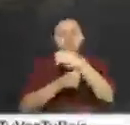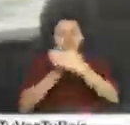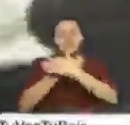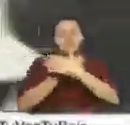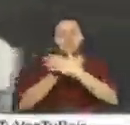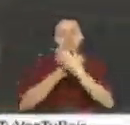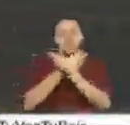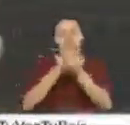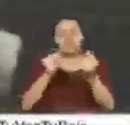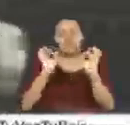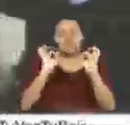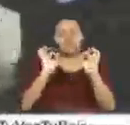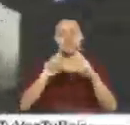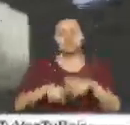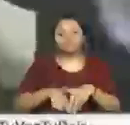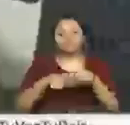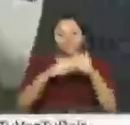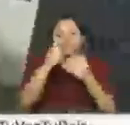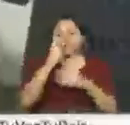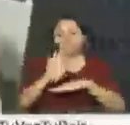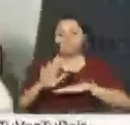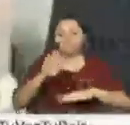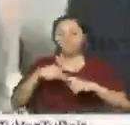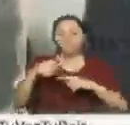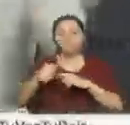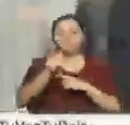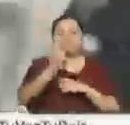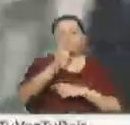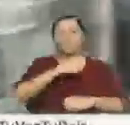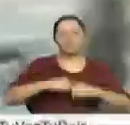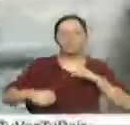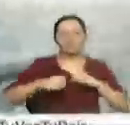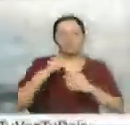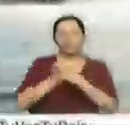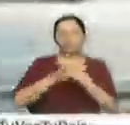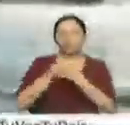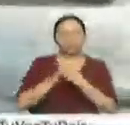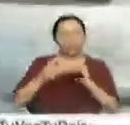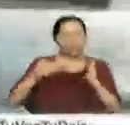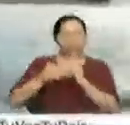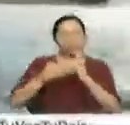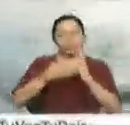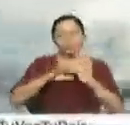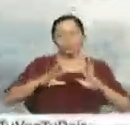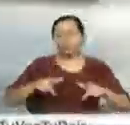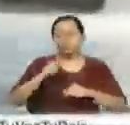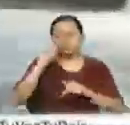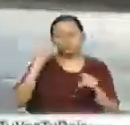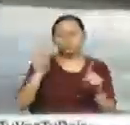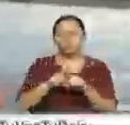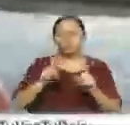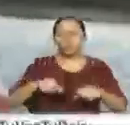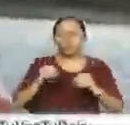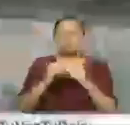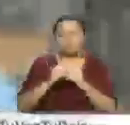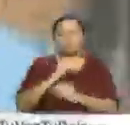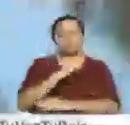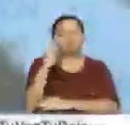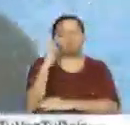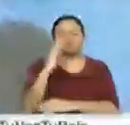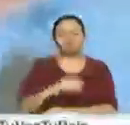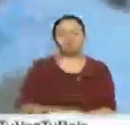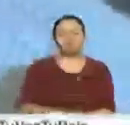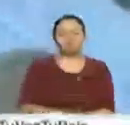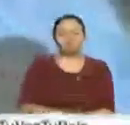este flagelo a partir de que tome posesión el 24 de mayo, según información publicada en la agencia de noticias Andes. Luis